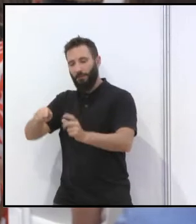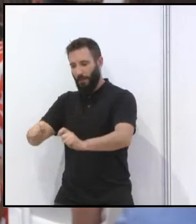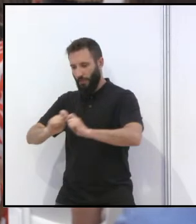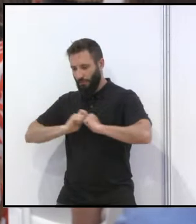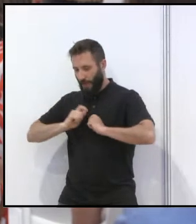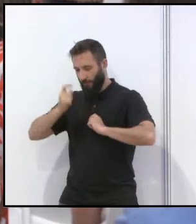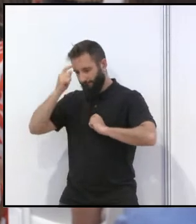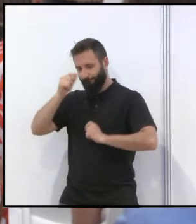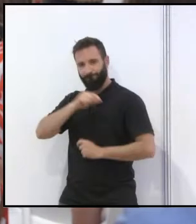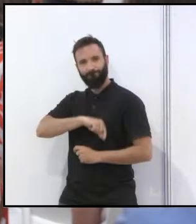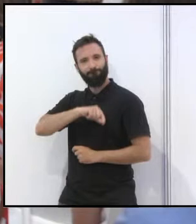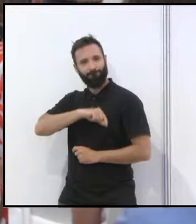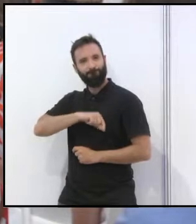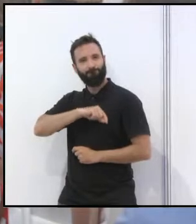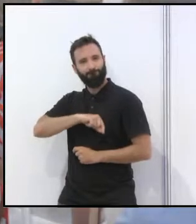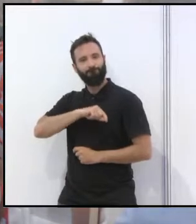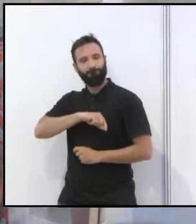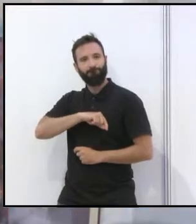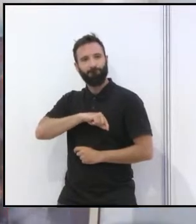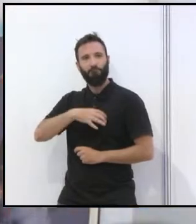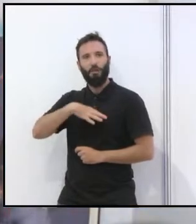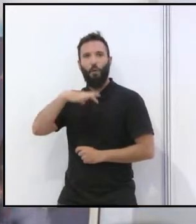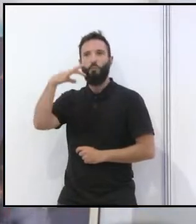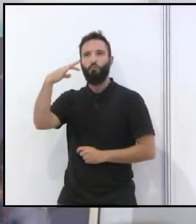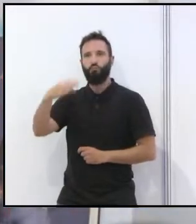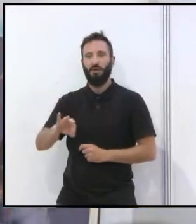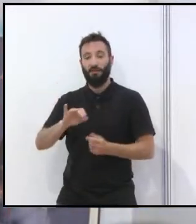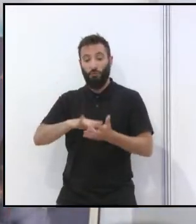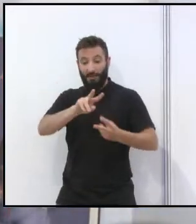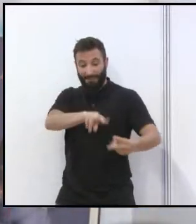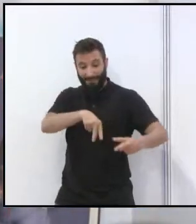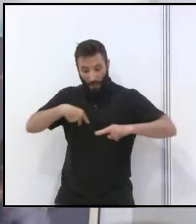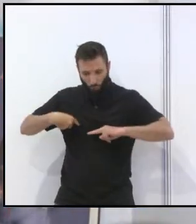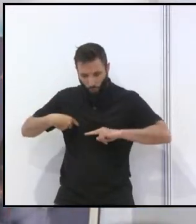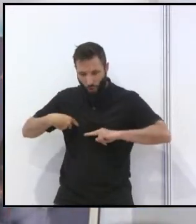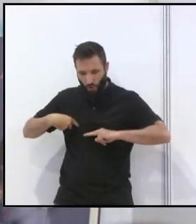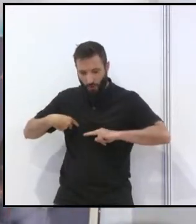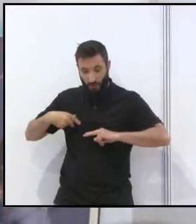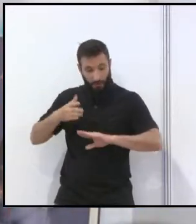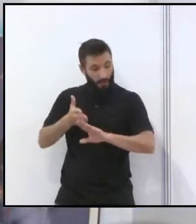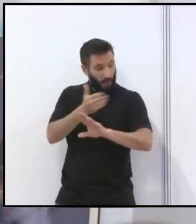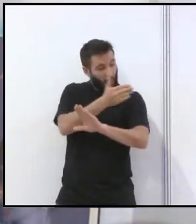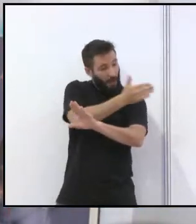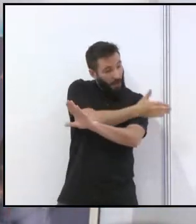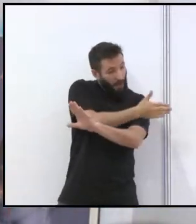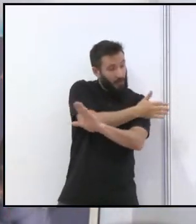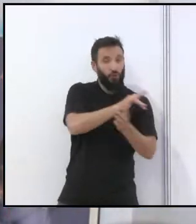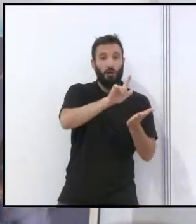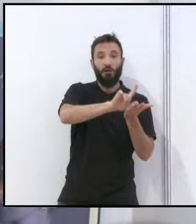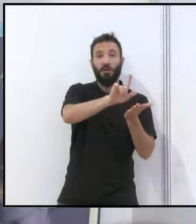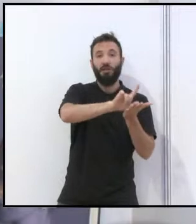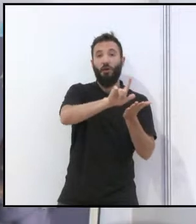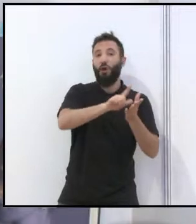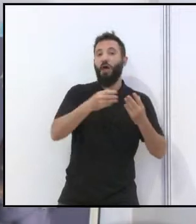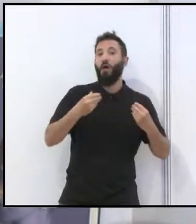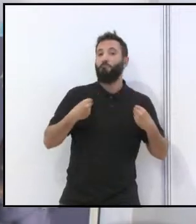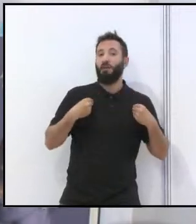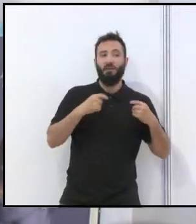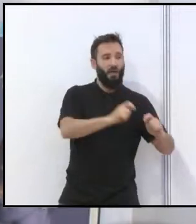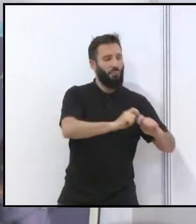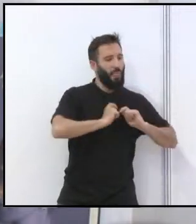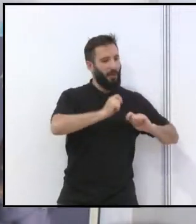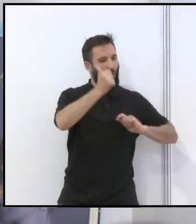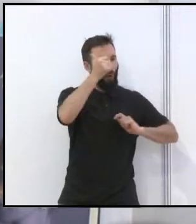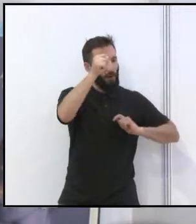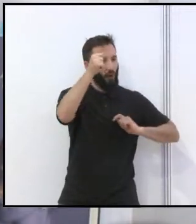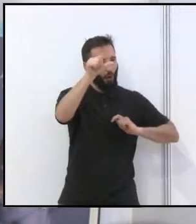conciencia de que probablemente la traducción que hasta ese momento la literatura y la vida les ha dado es